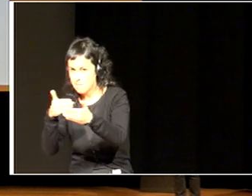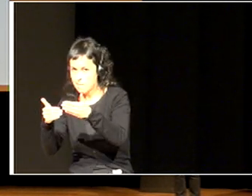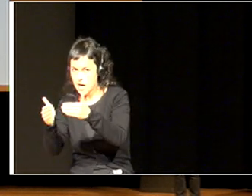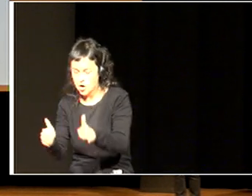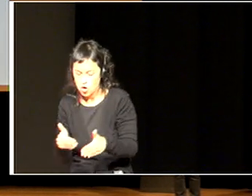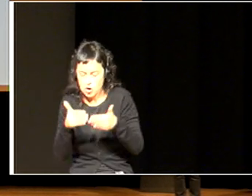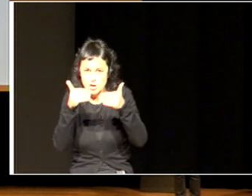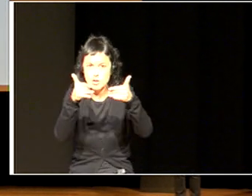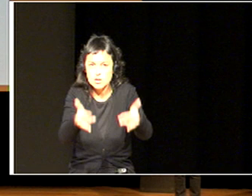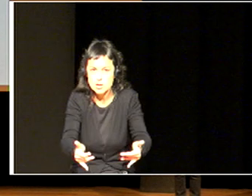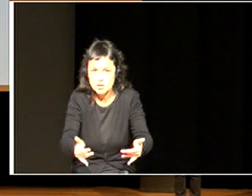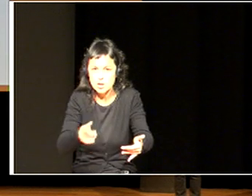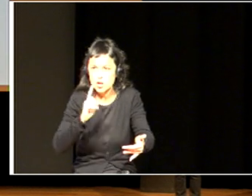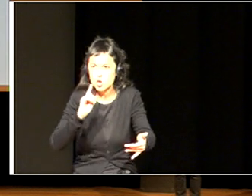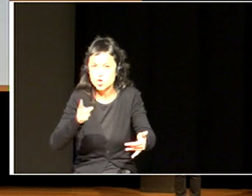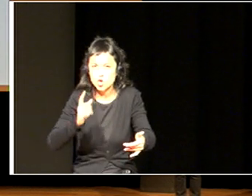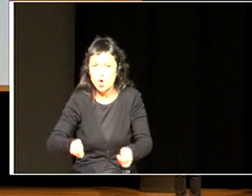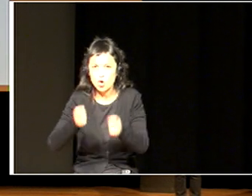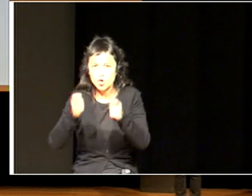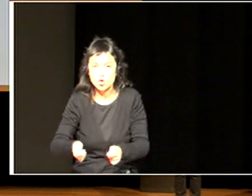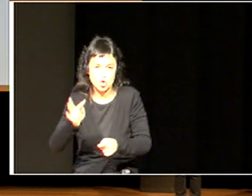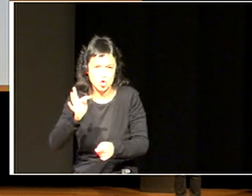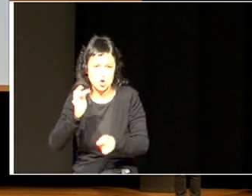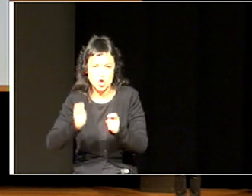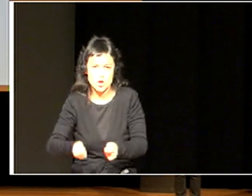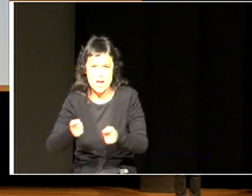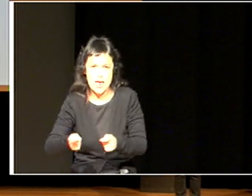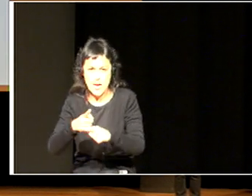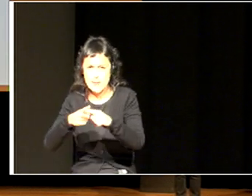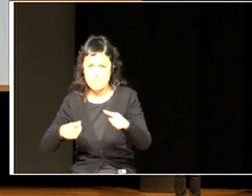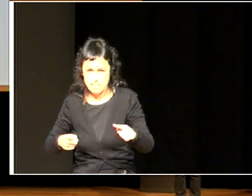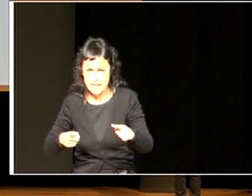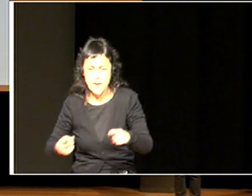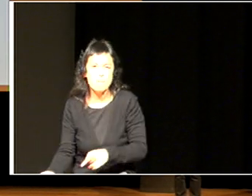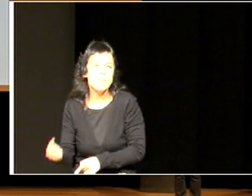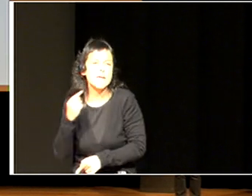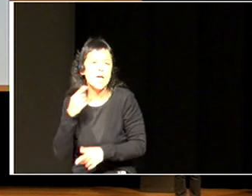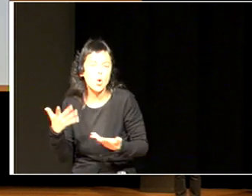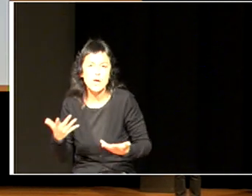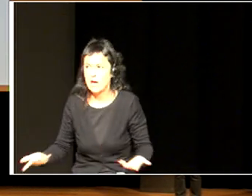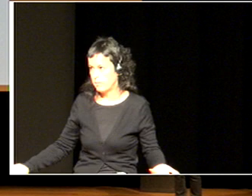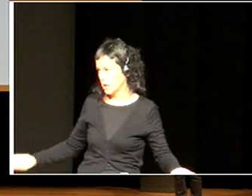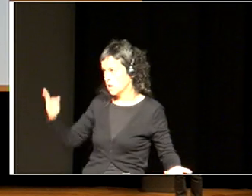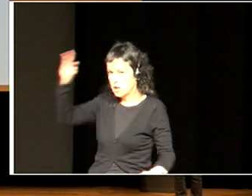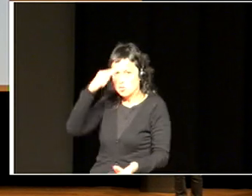sólo lleva tonelada y media cuánto perdió no estará en la uci